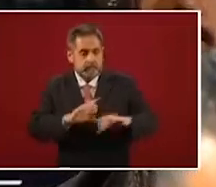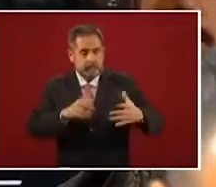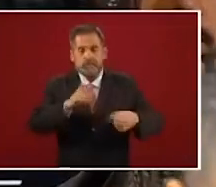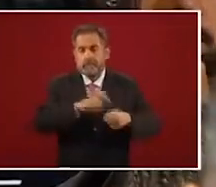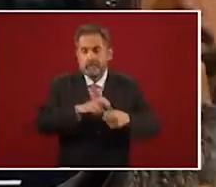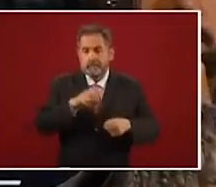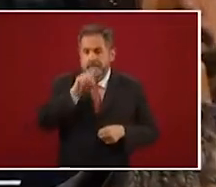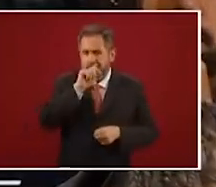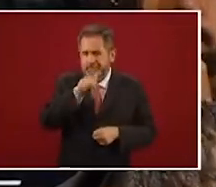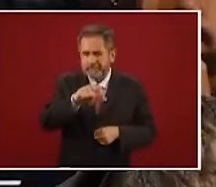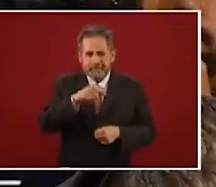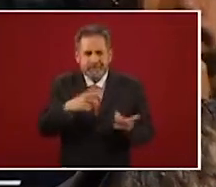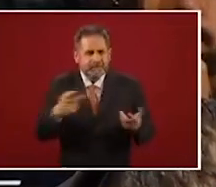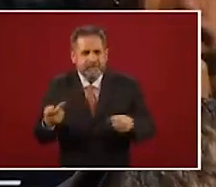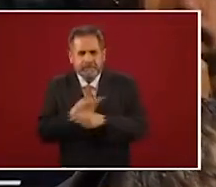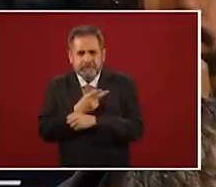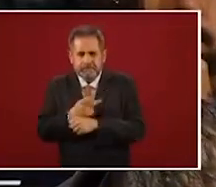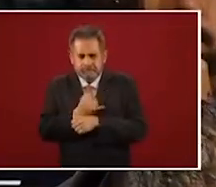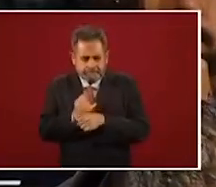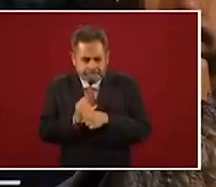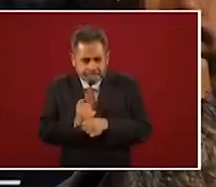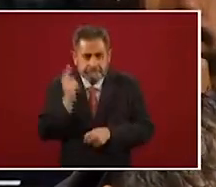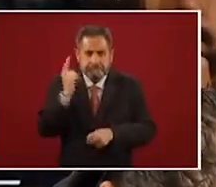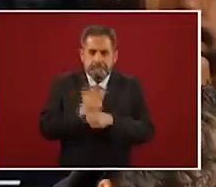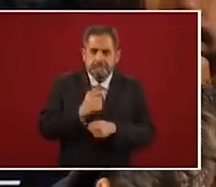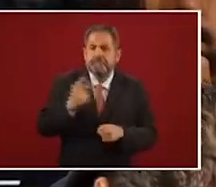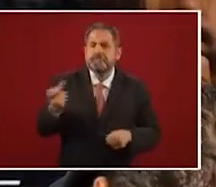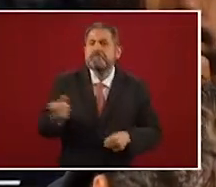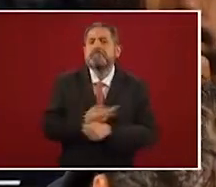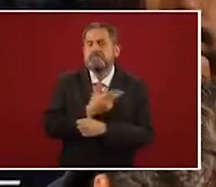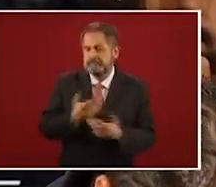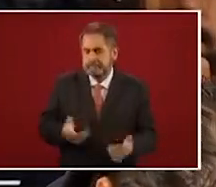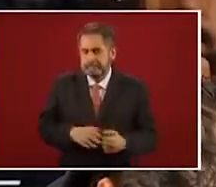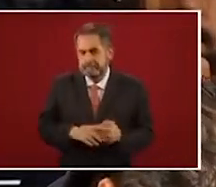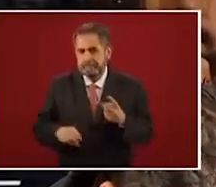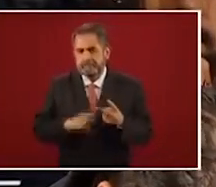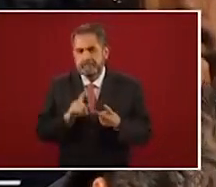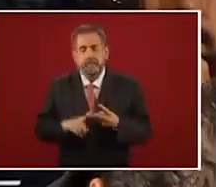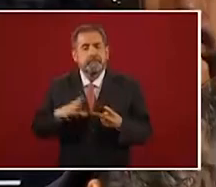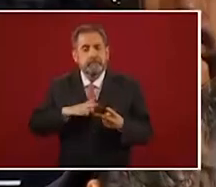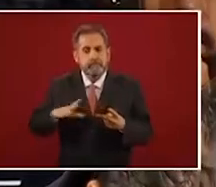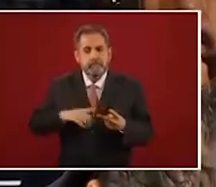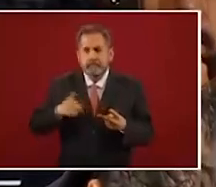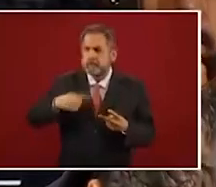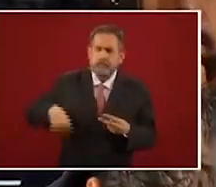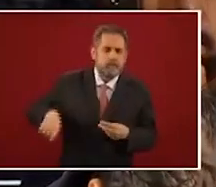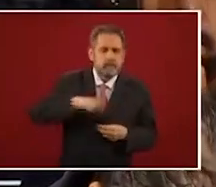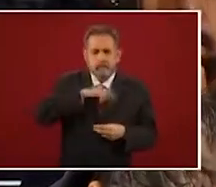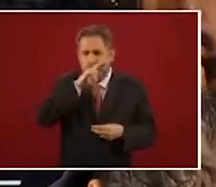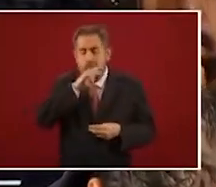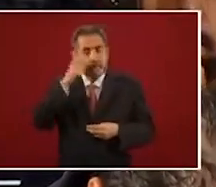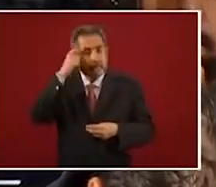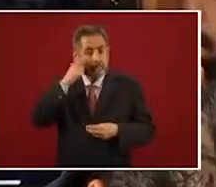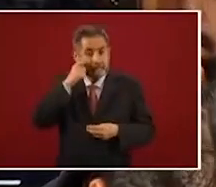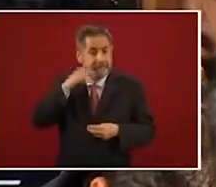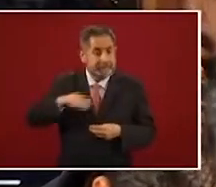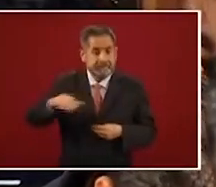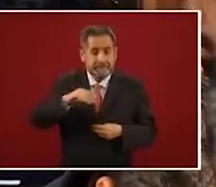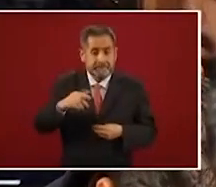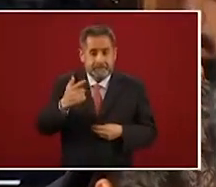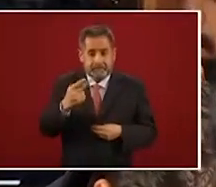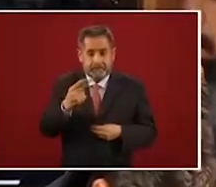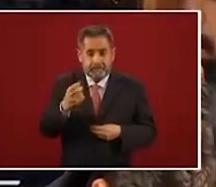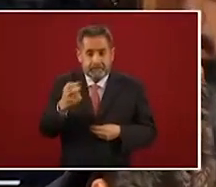estado. ¿Cuáles son las conclusiones de esta investigación? Y por otro lado, hay una gran preocupación en Guerrero, los